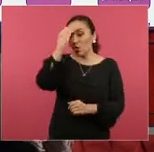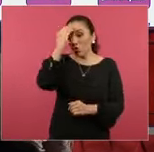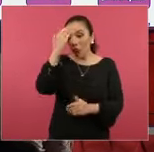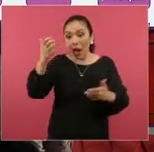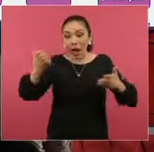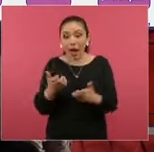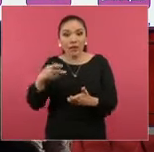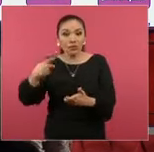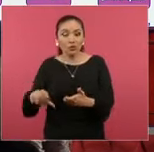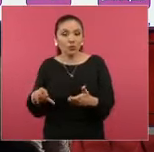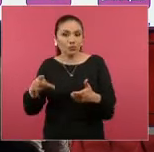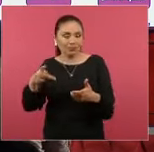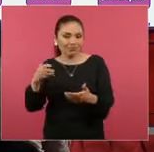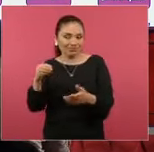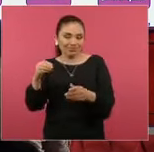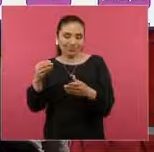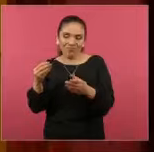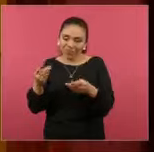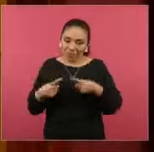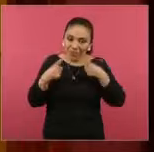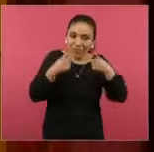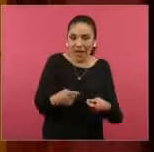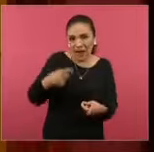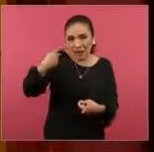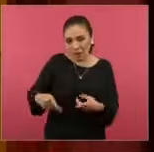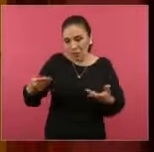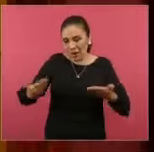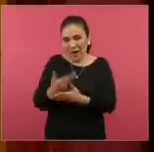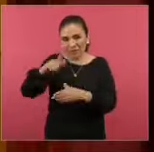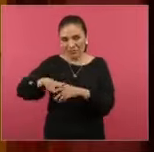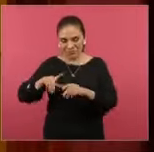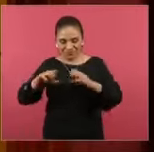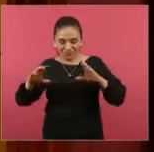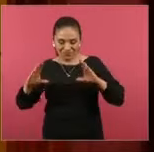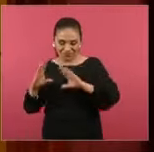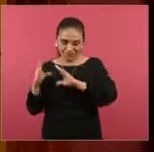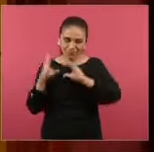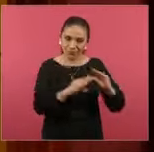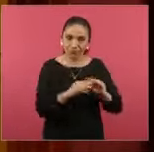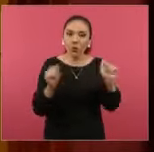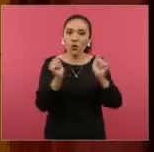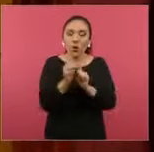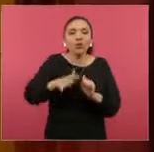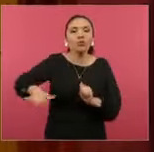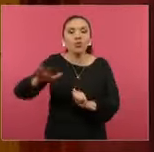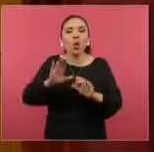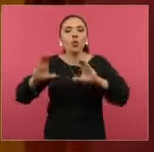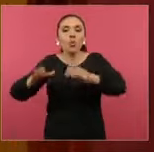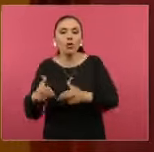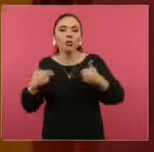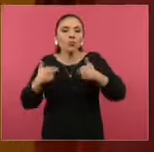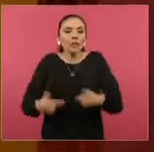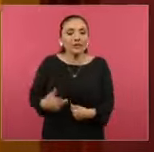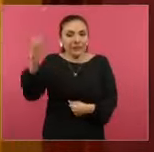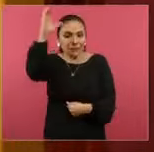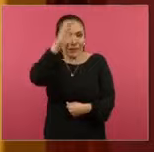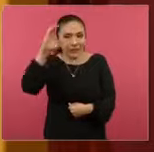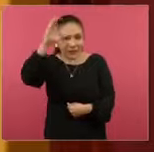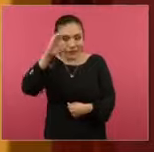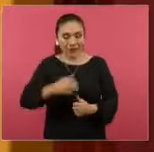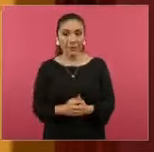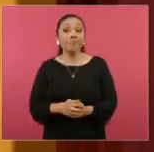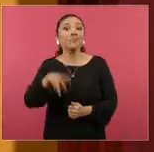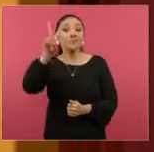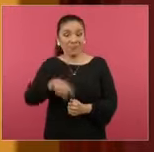es patrimonio de la nación mexicana por la comunidad humanística y científica del país. En